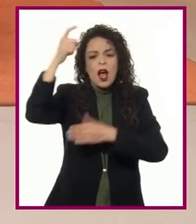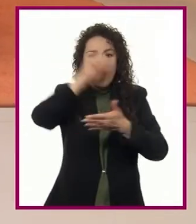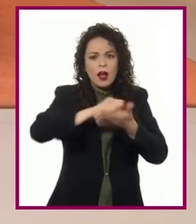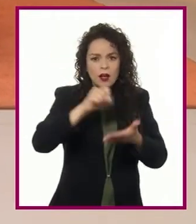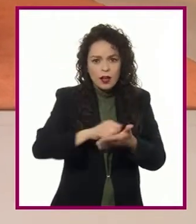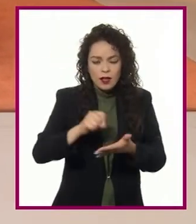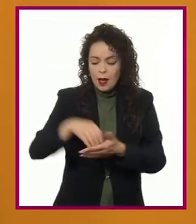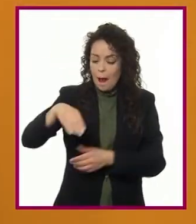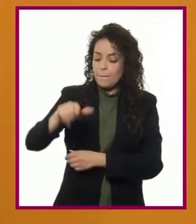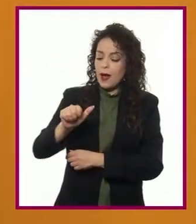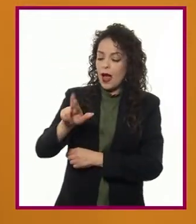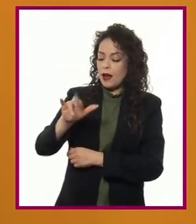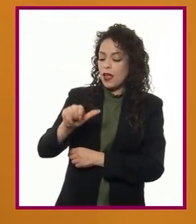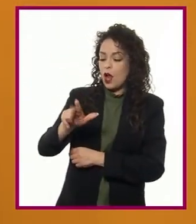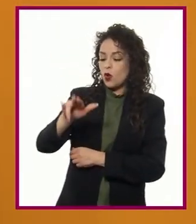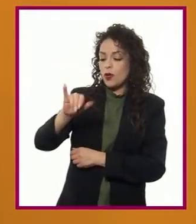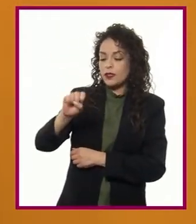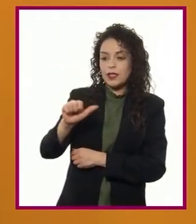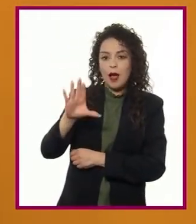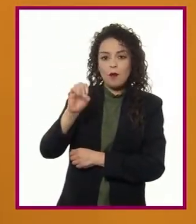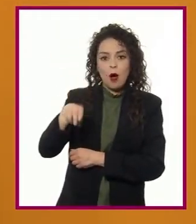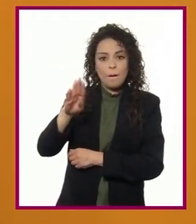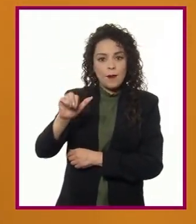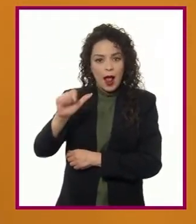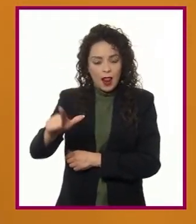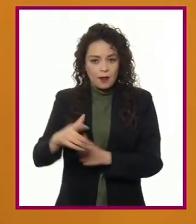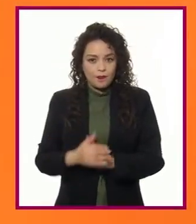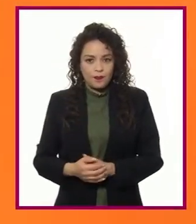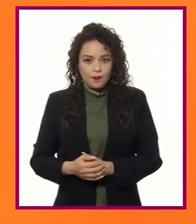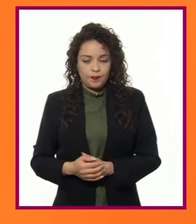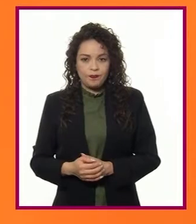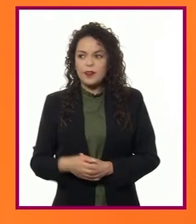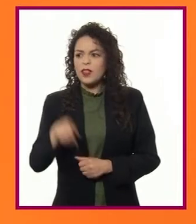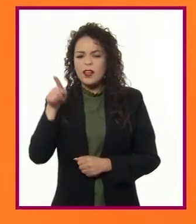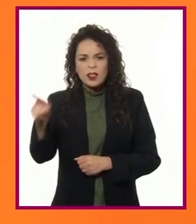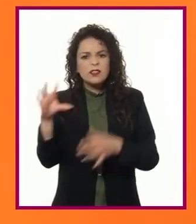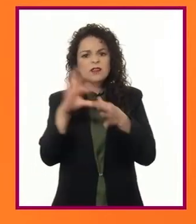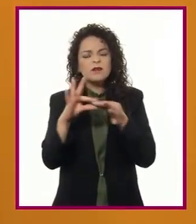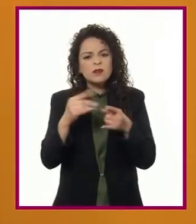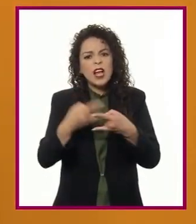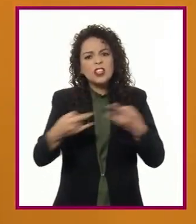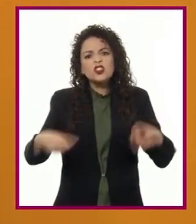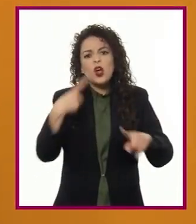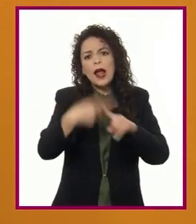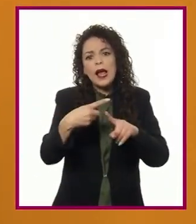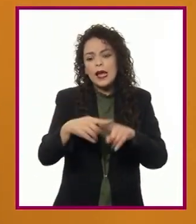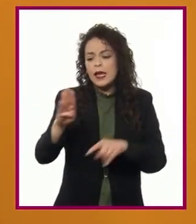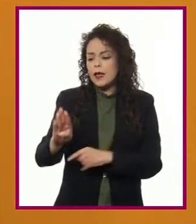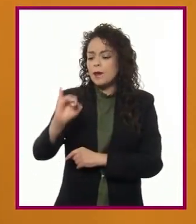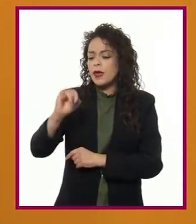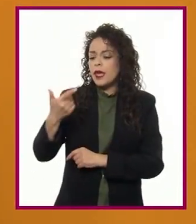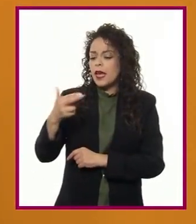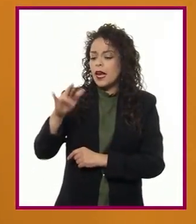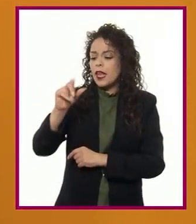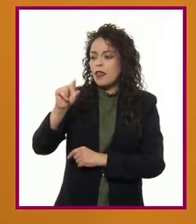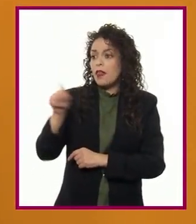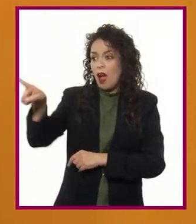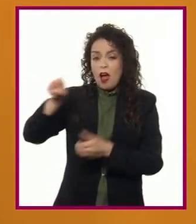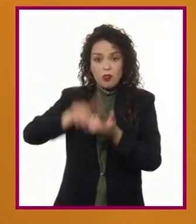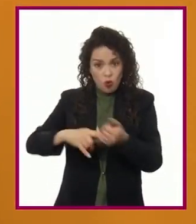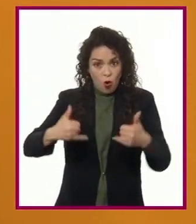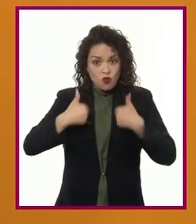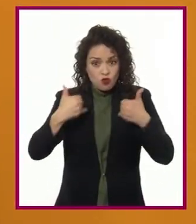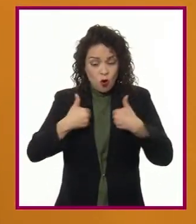María Luisa Bombal. Este libro narra la historia de Brígida, una mujer joven, la menor de